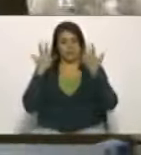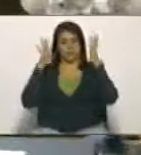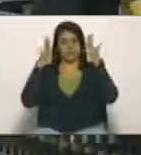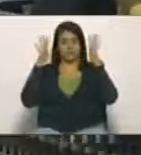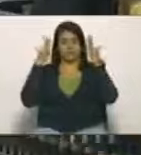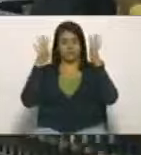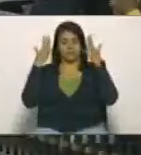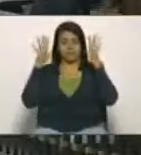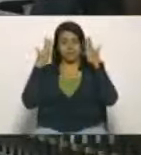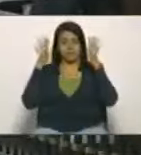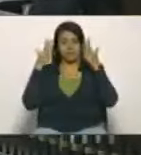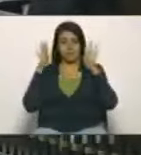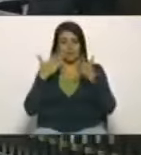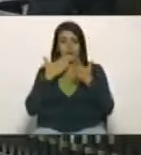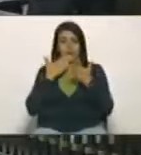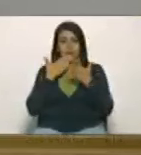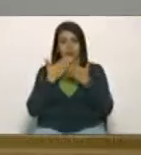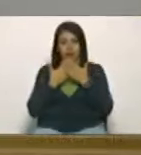Gracias,